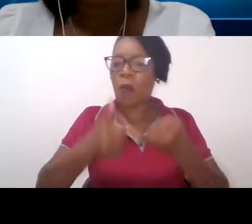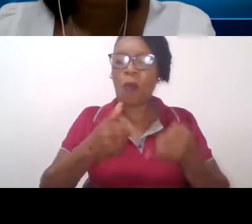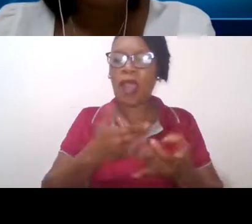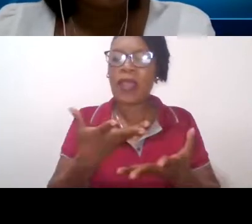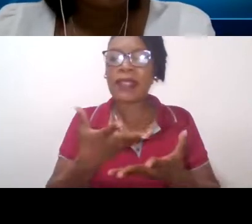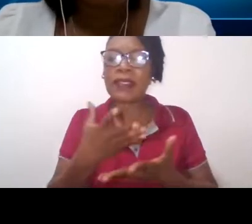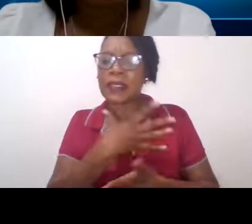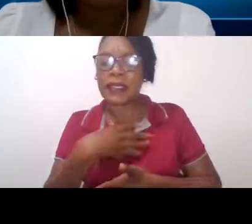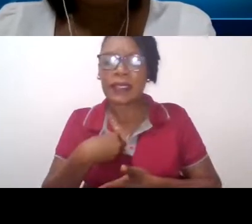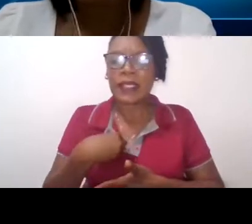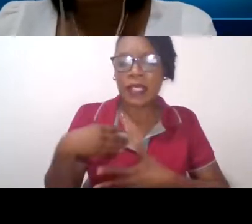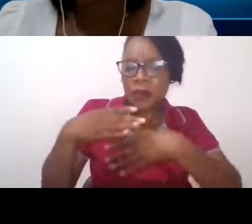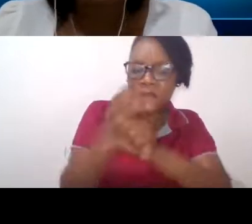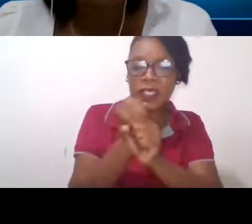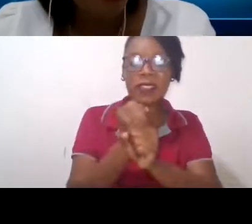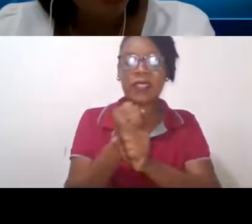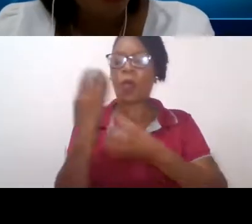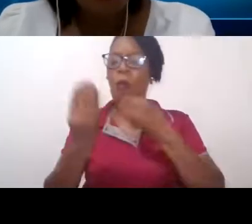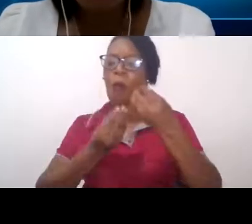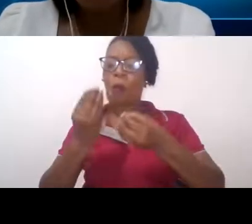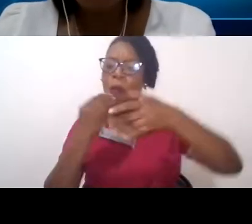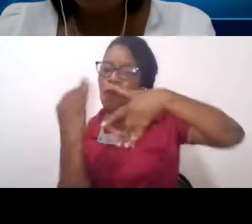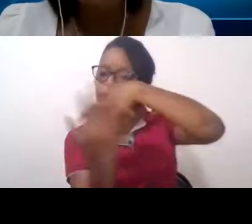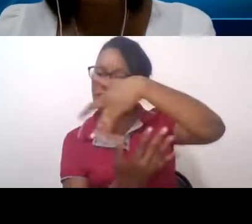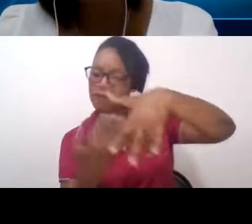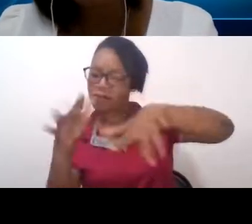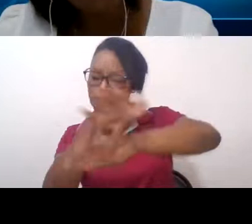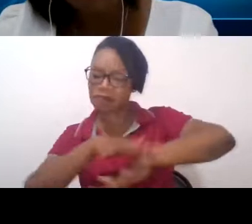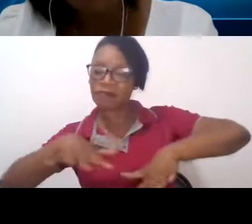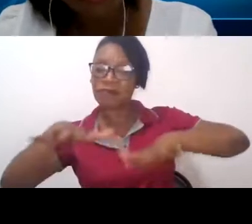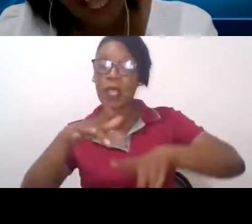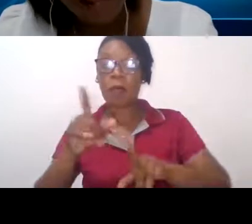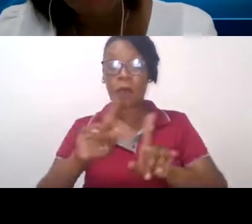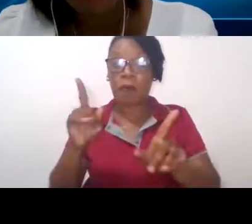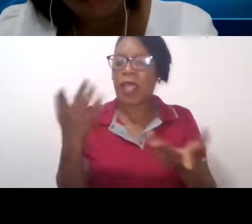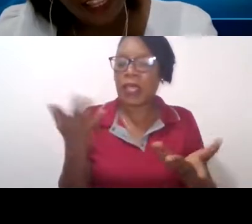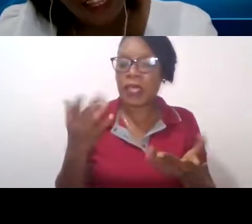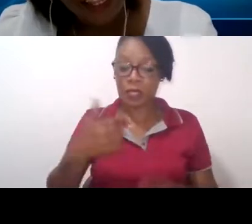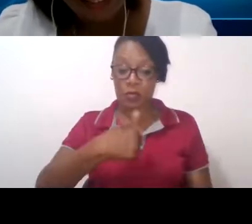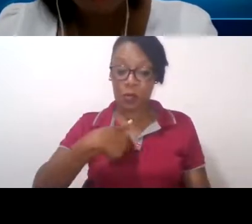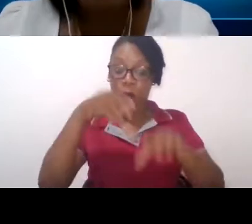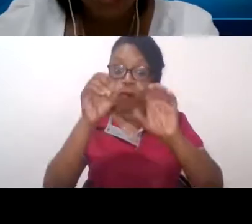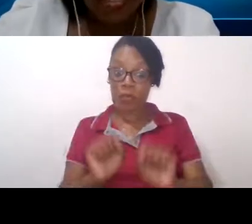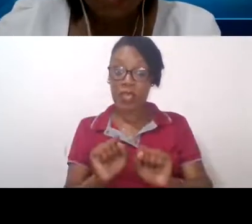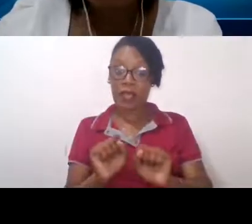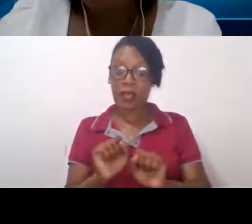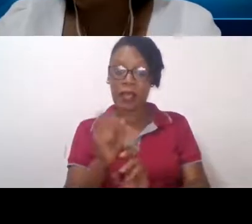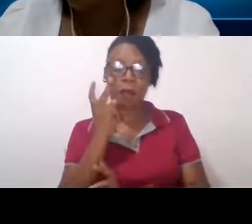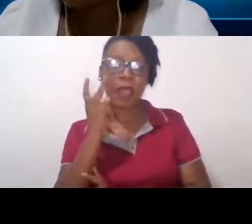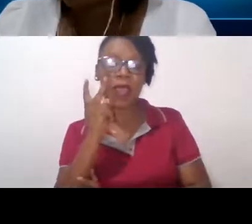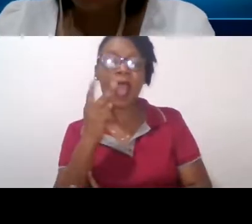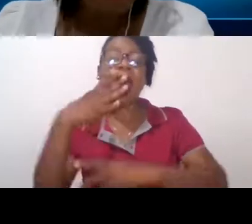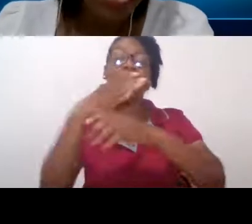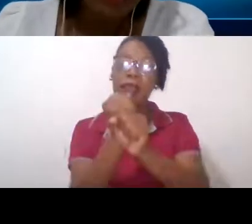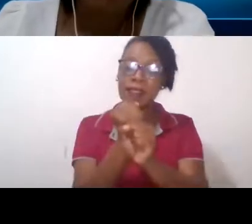aficiones, cómo es su entorno, para yo poder idear la estrategia para esta